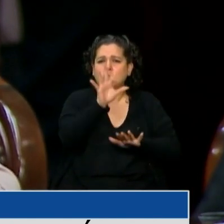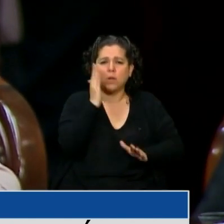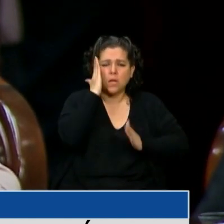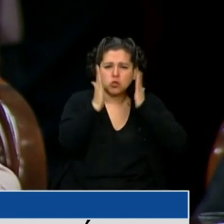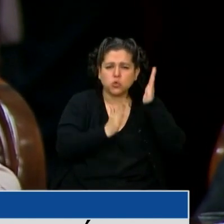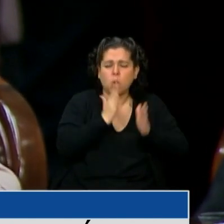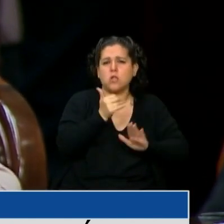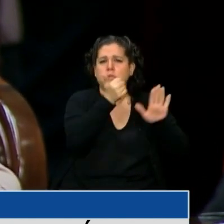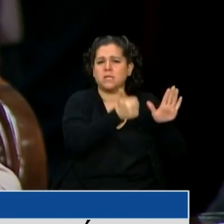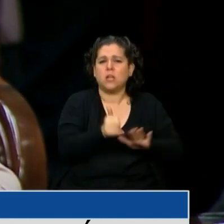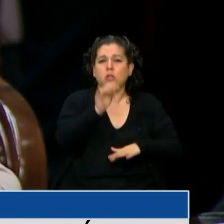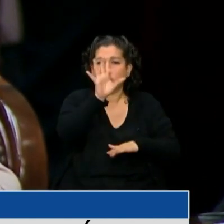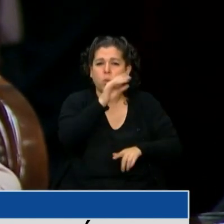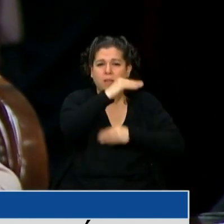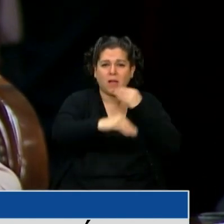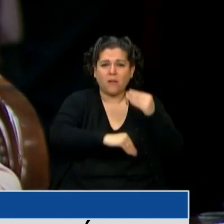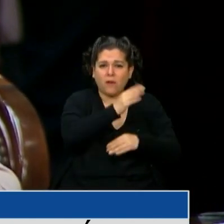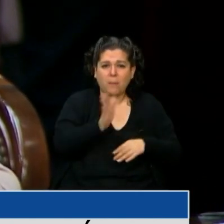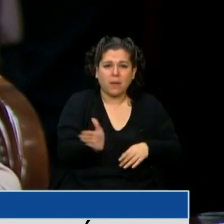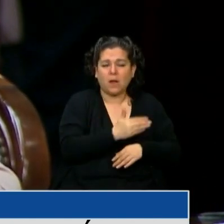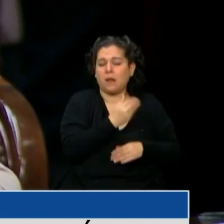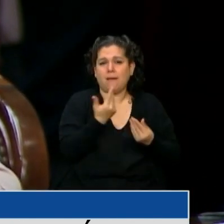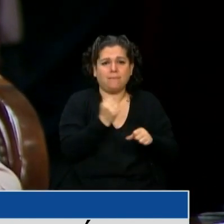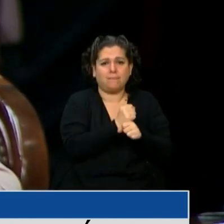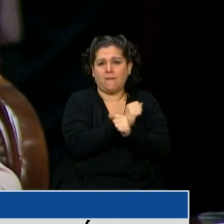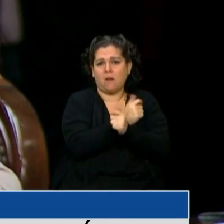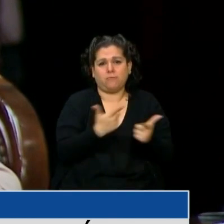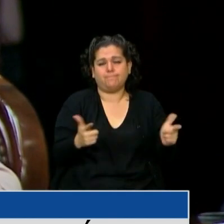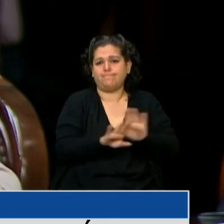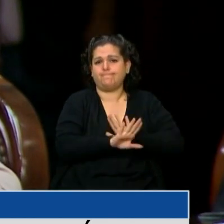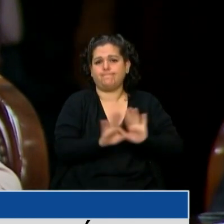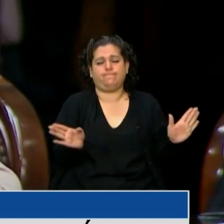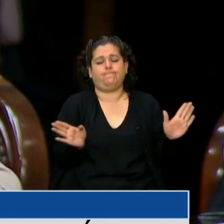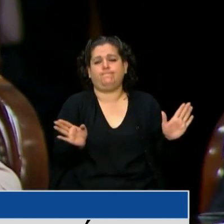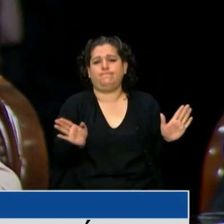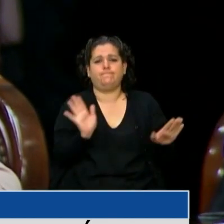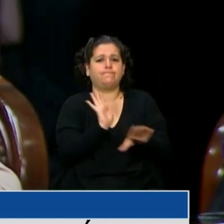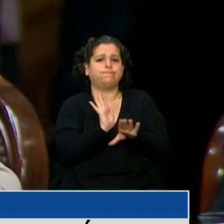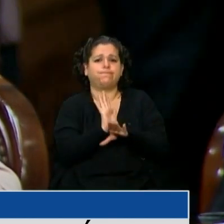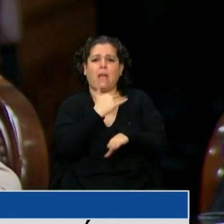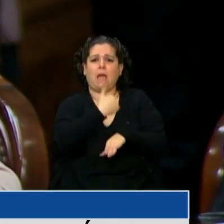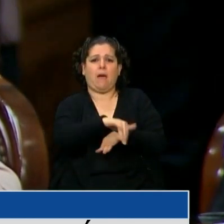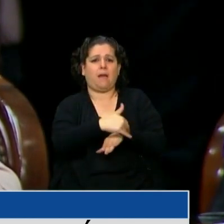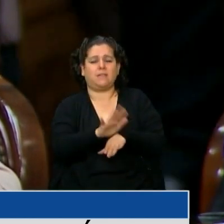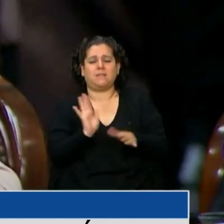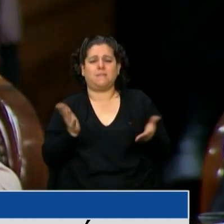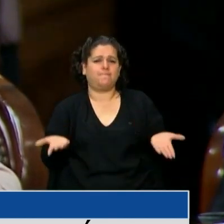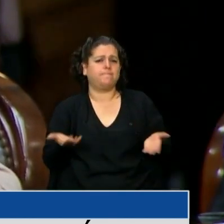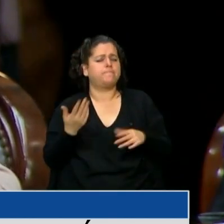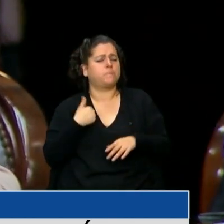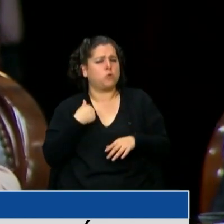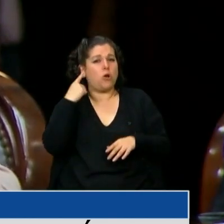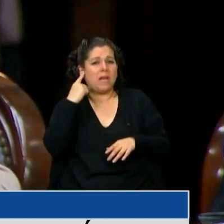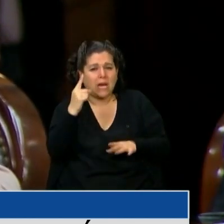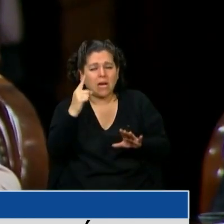650 familias quedaron en la calle. Y creo que cuando esta